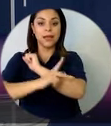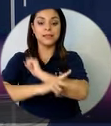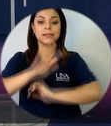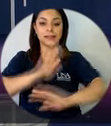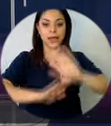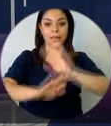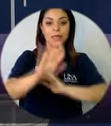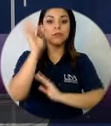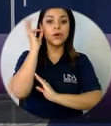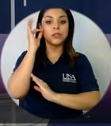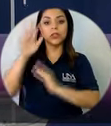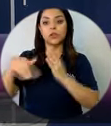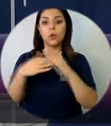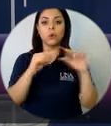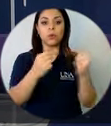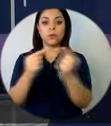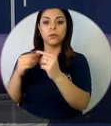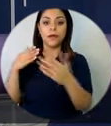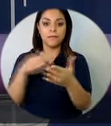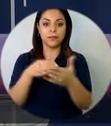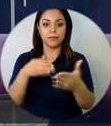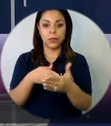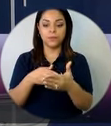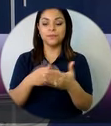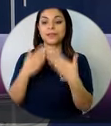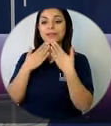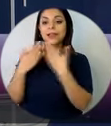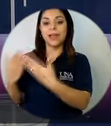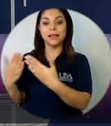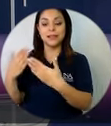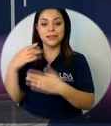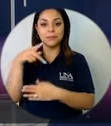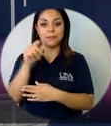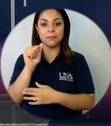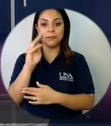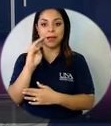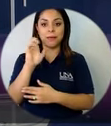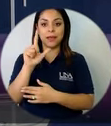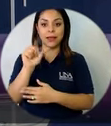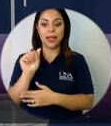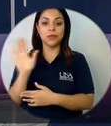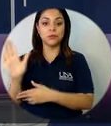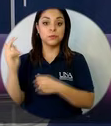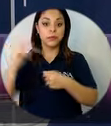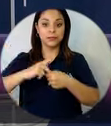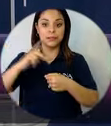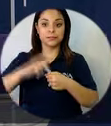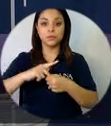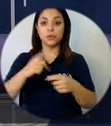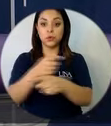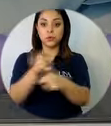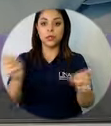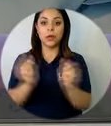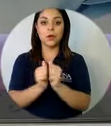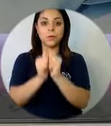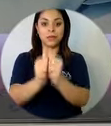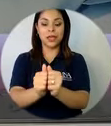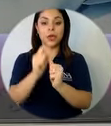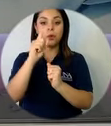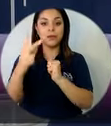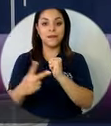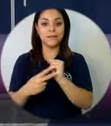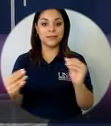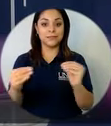y a todos los diferentes sectores de la población que se han visto afectados. Gracias, Pamela, por su participación y a ustedes